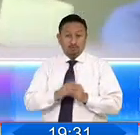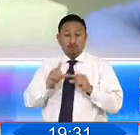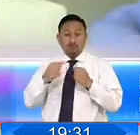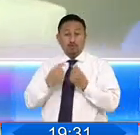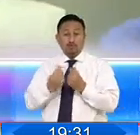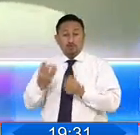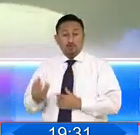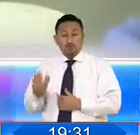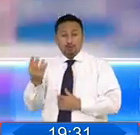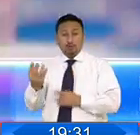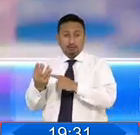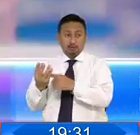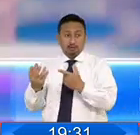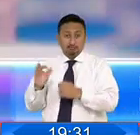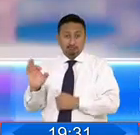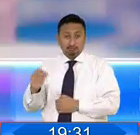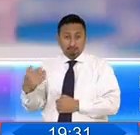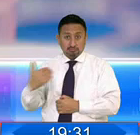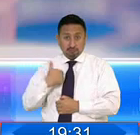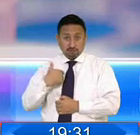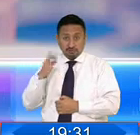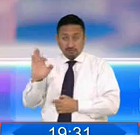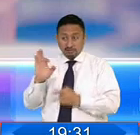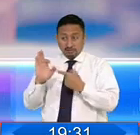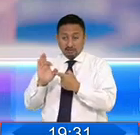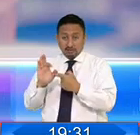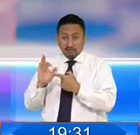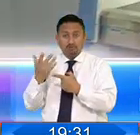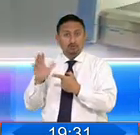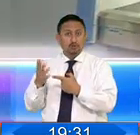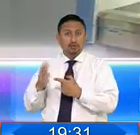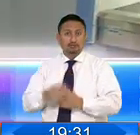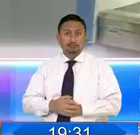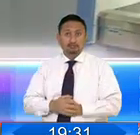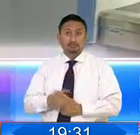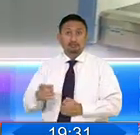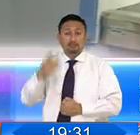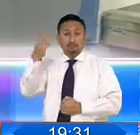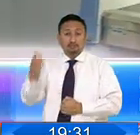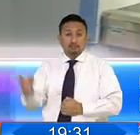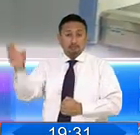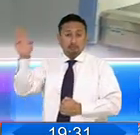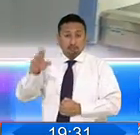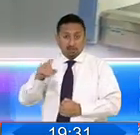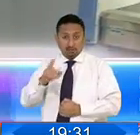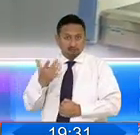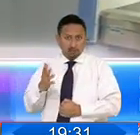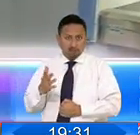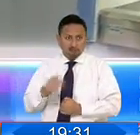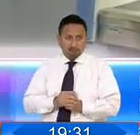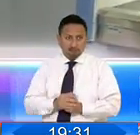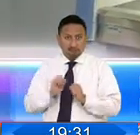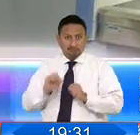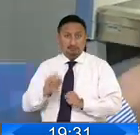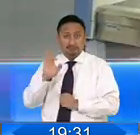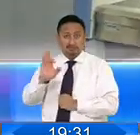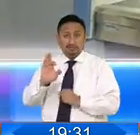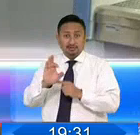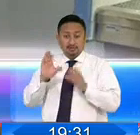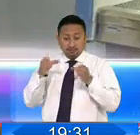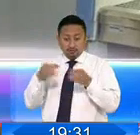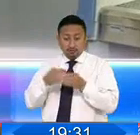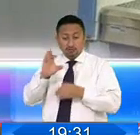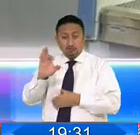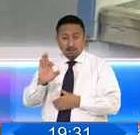grupo de la población no tiene células T de memoria para coronavirus. En Inglaterra, por ejemplo, no encontraron preinmunidad. En